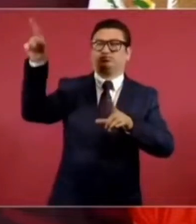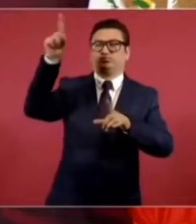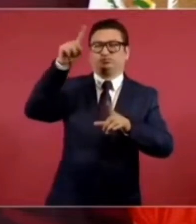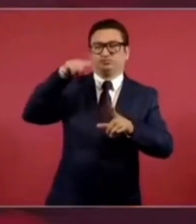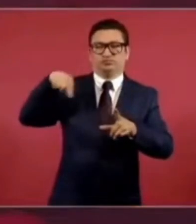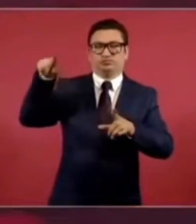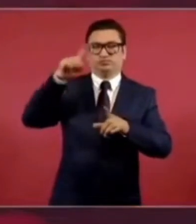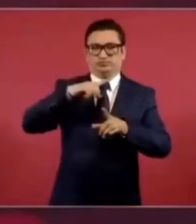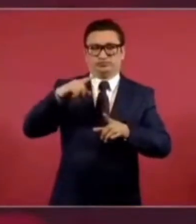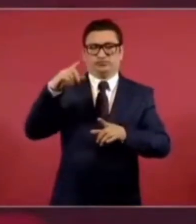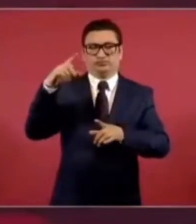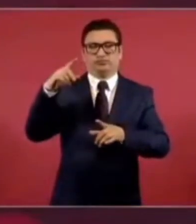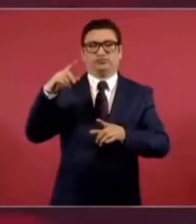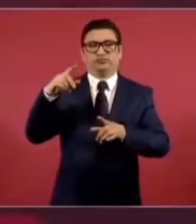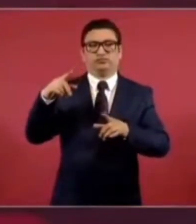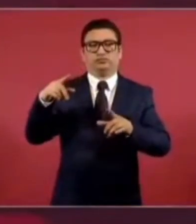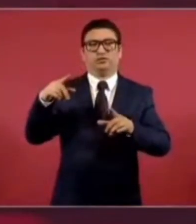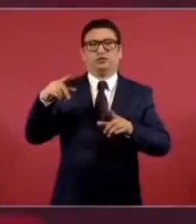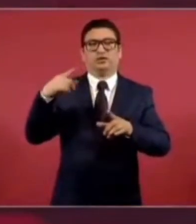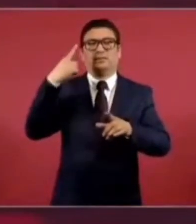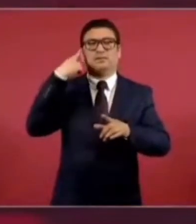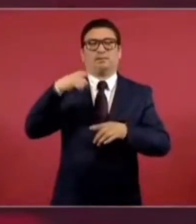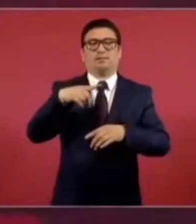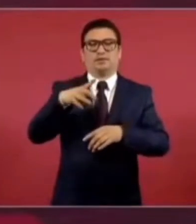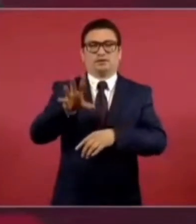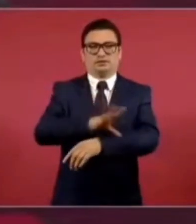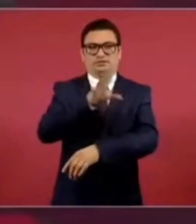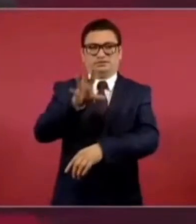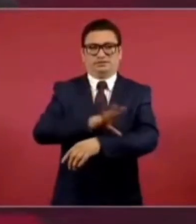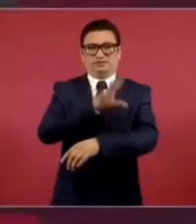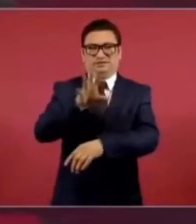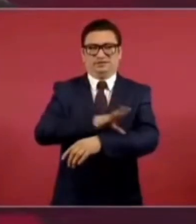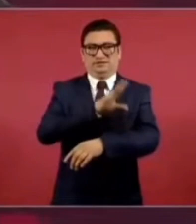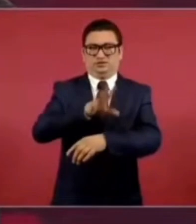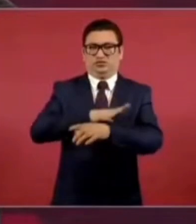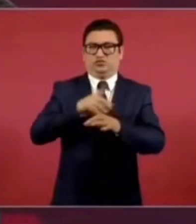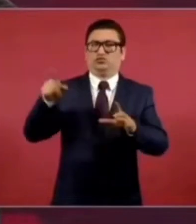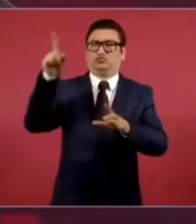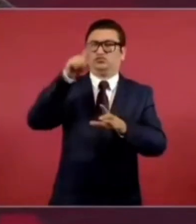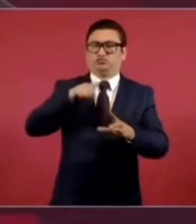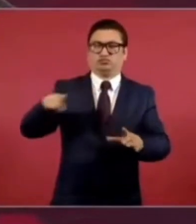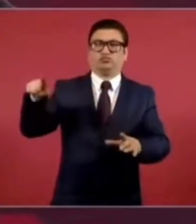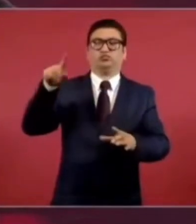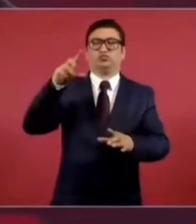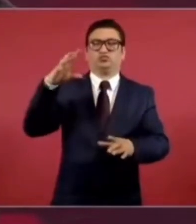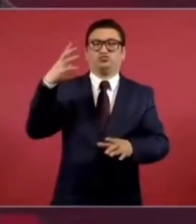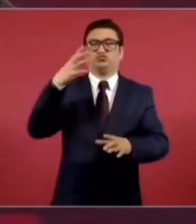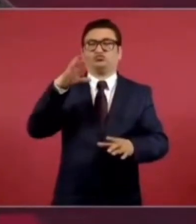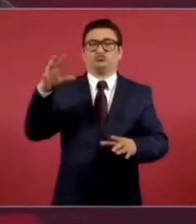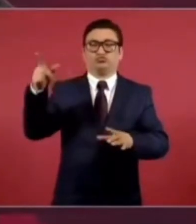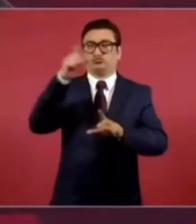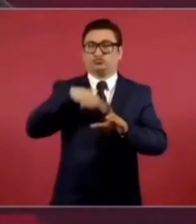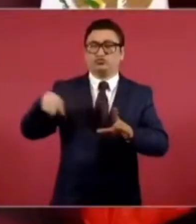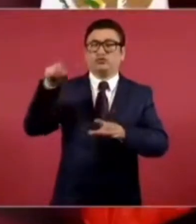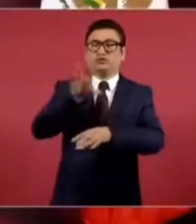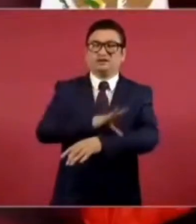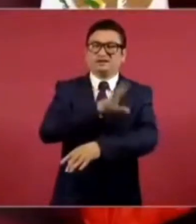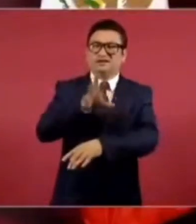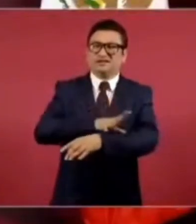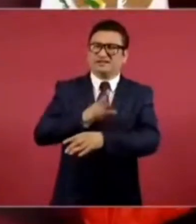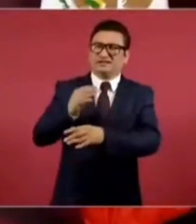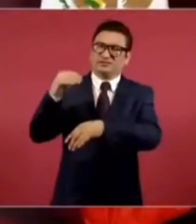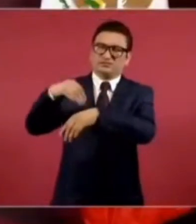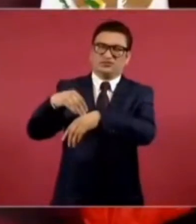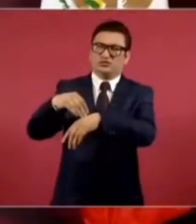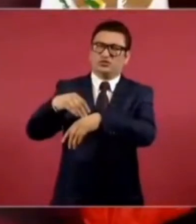ventiladores de estos para generar energía eólica que tenían que haberlos puesto